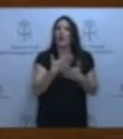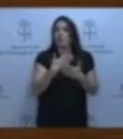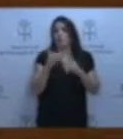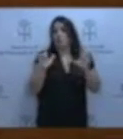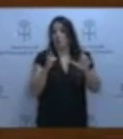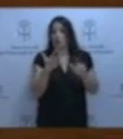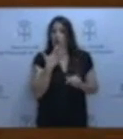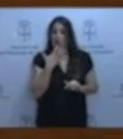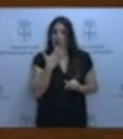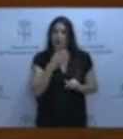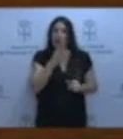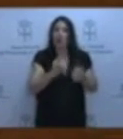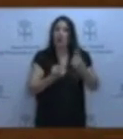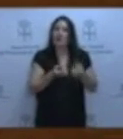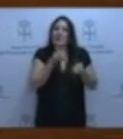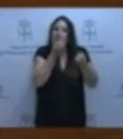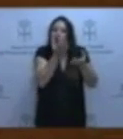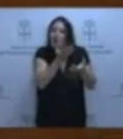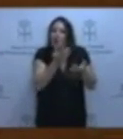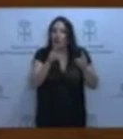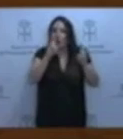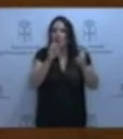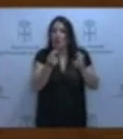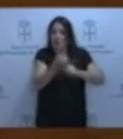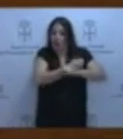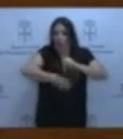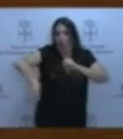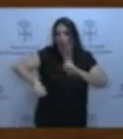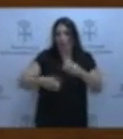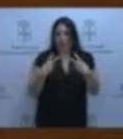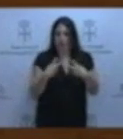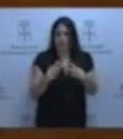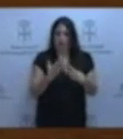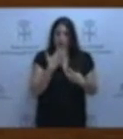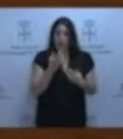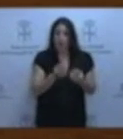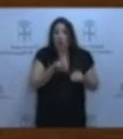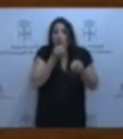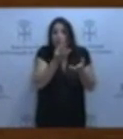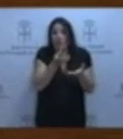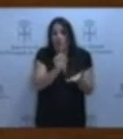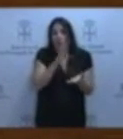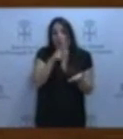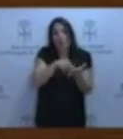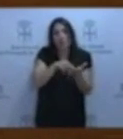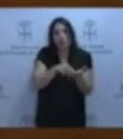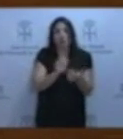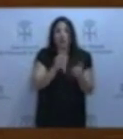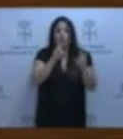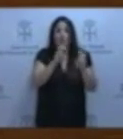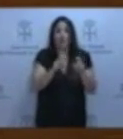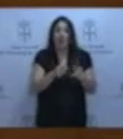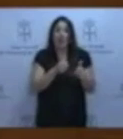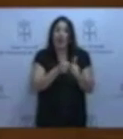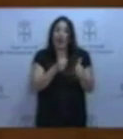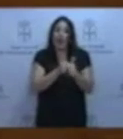permitido obtener alguna información sobre evasión fiscal más importante del mundo, pero también es lo que están llevando a cabo la Agencia Antifraude Europea, que permite